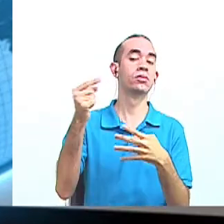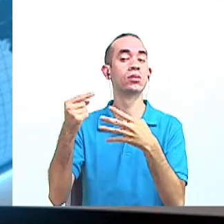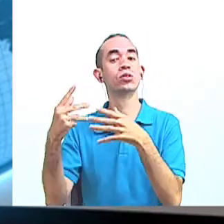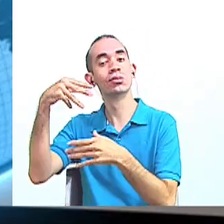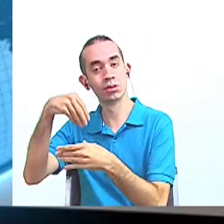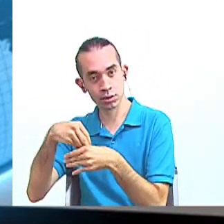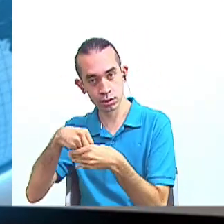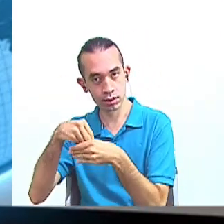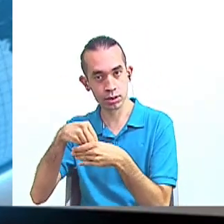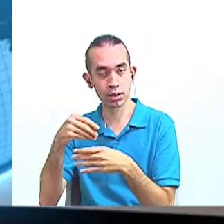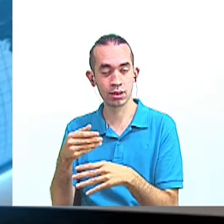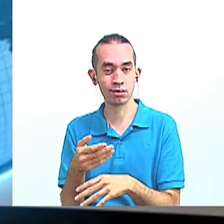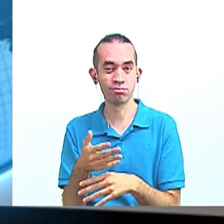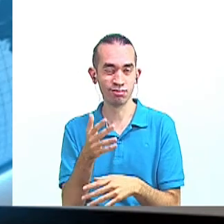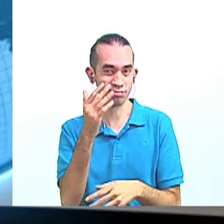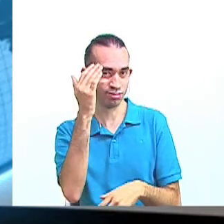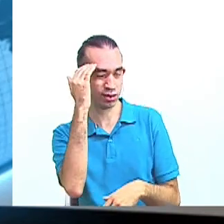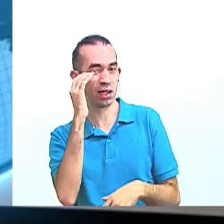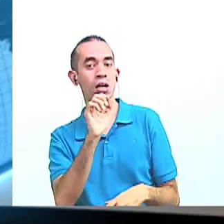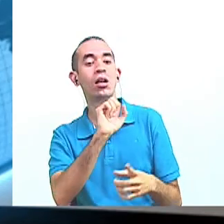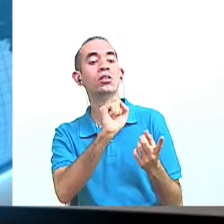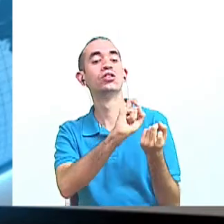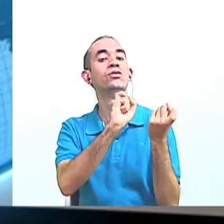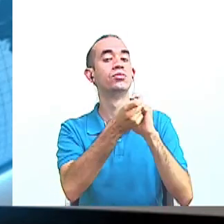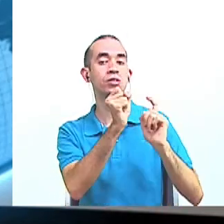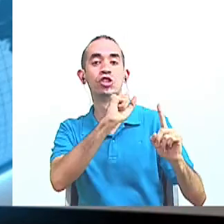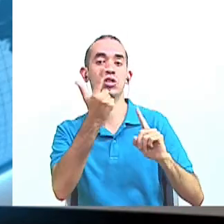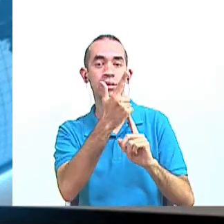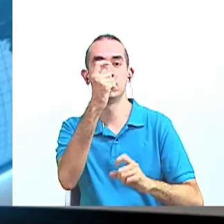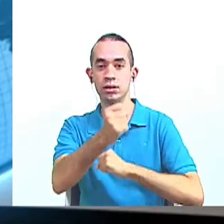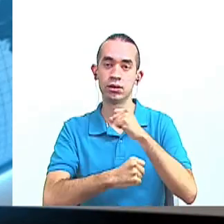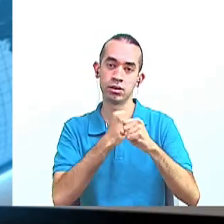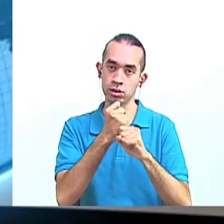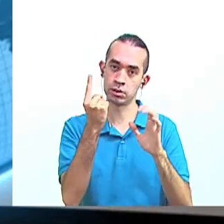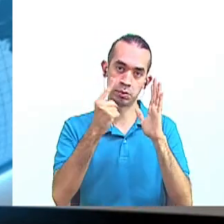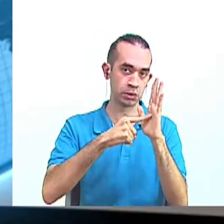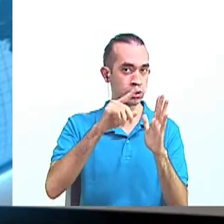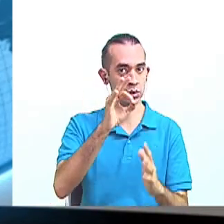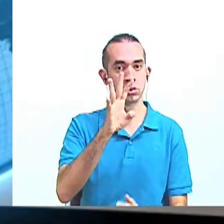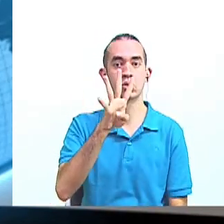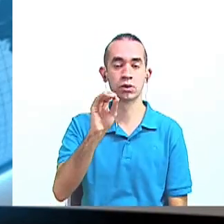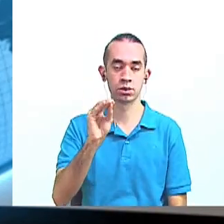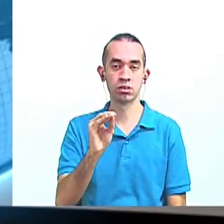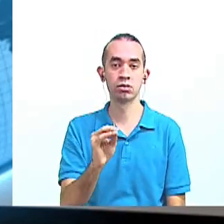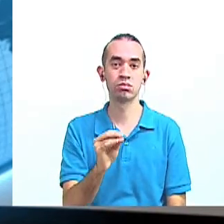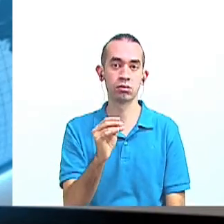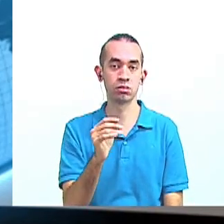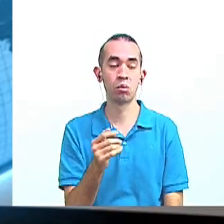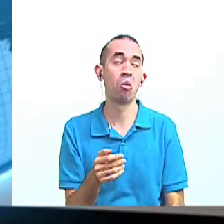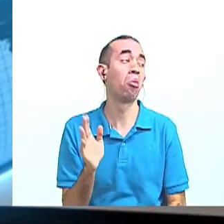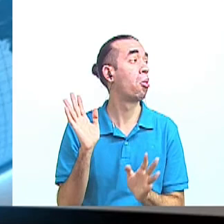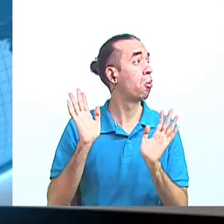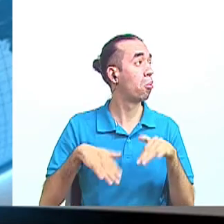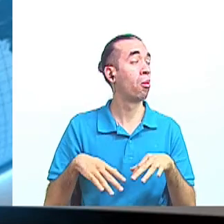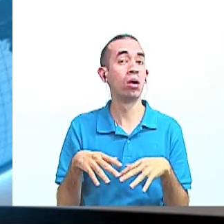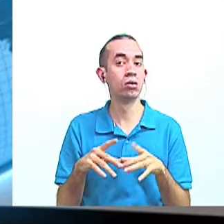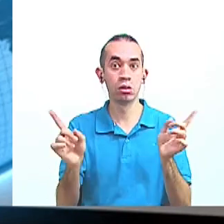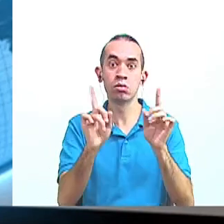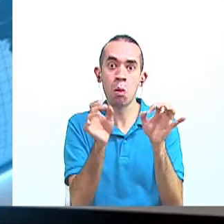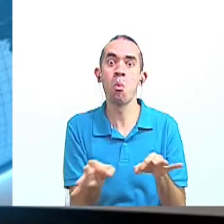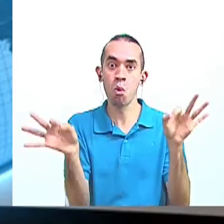que antecedieron a las reformas sociales de los años 40. Esto no es poca cosa. Los años 40 en Costa